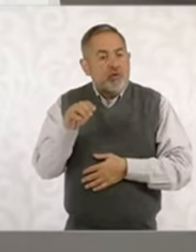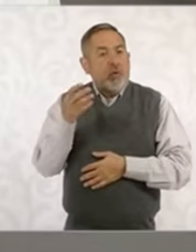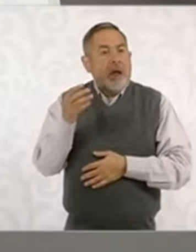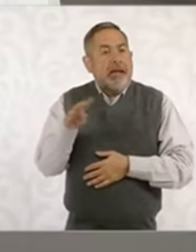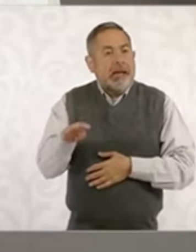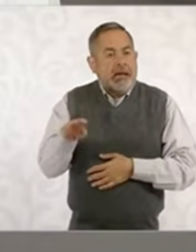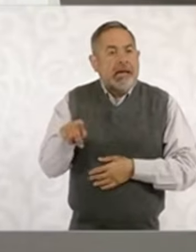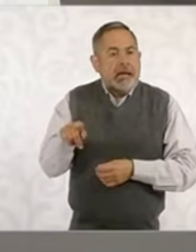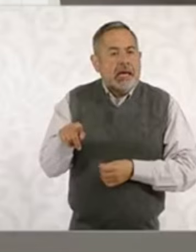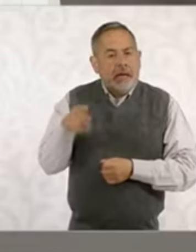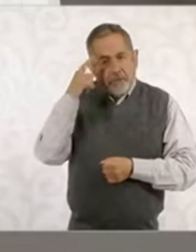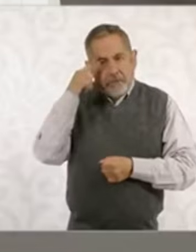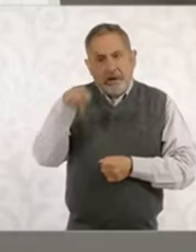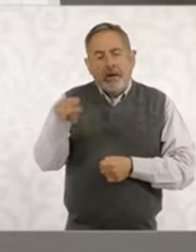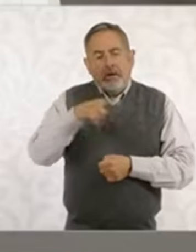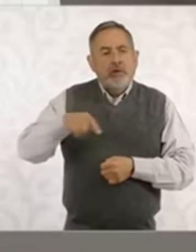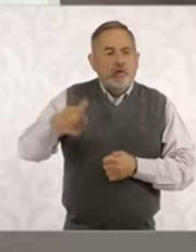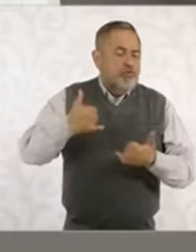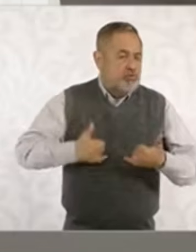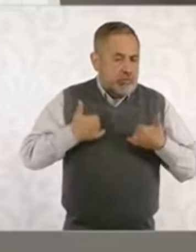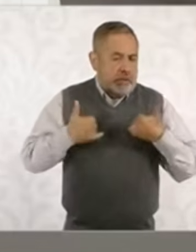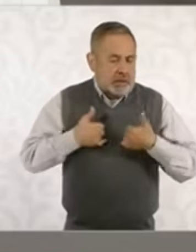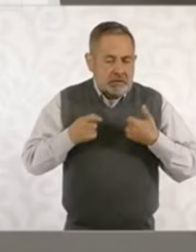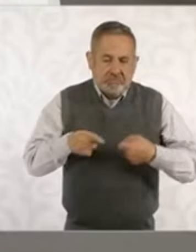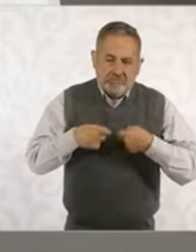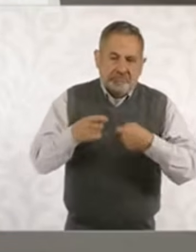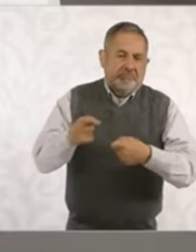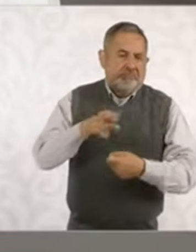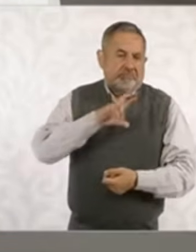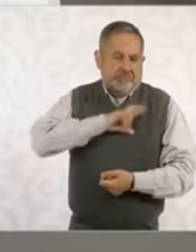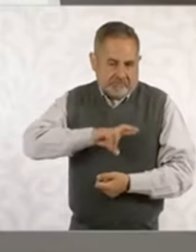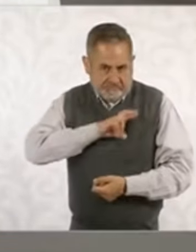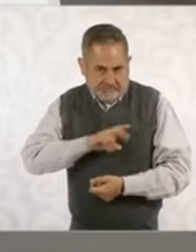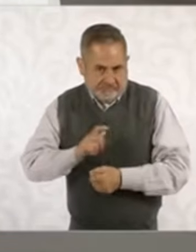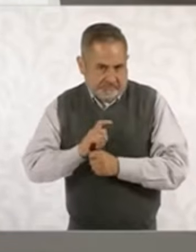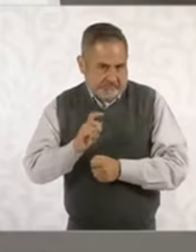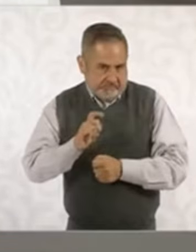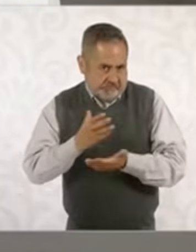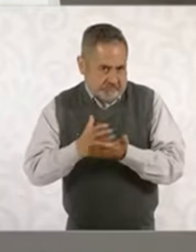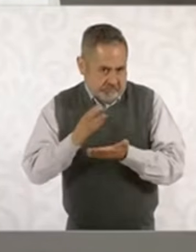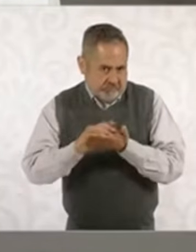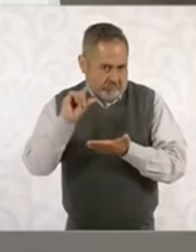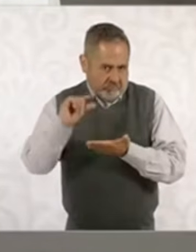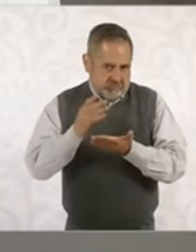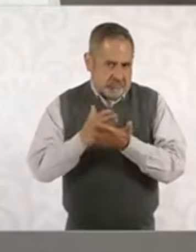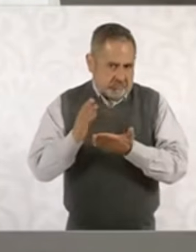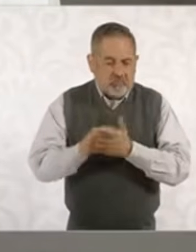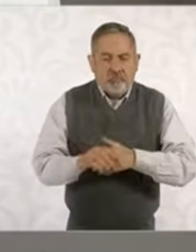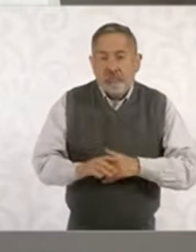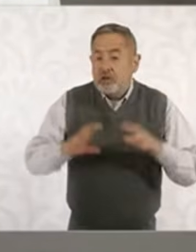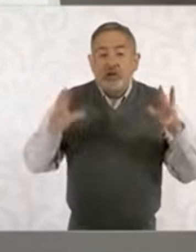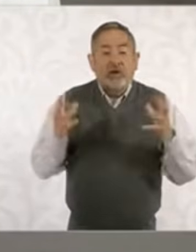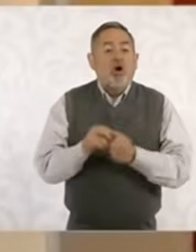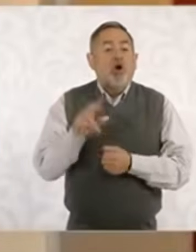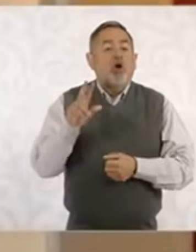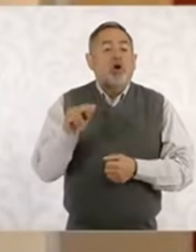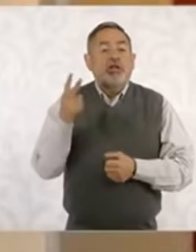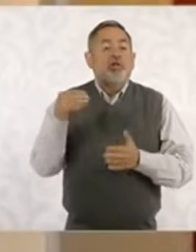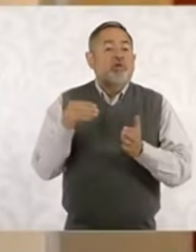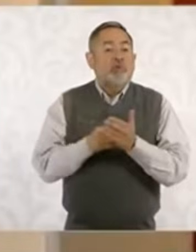16,499 para jóvenes para vivienda en renta. En un total tenemos ya un padrón definido de